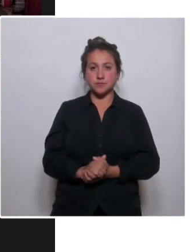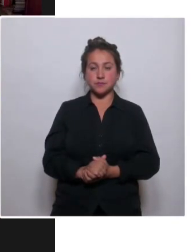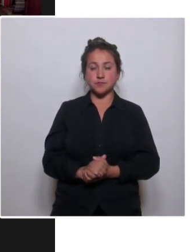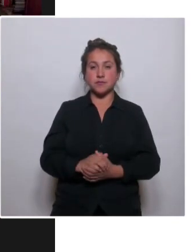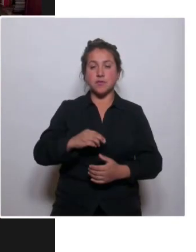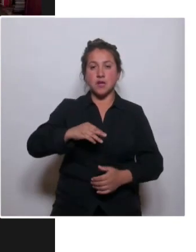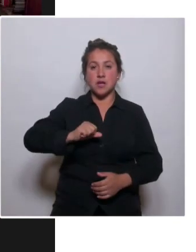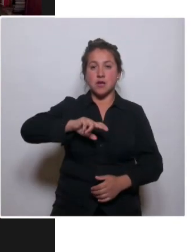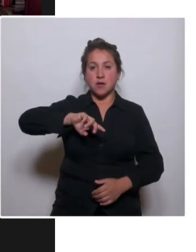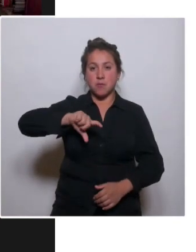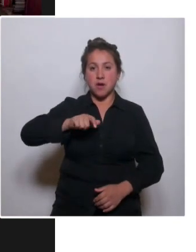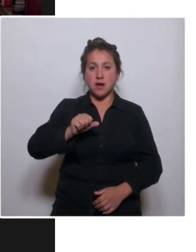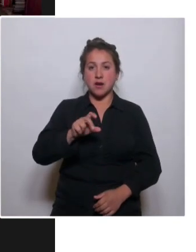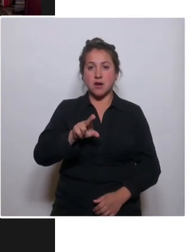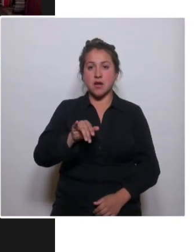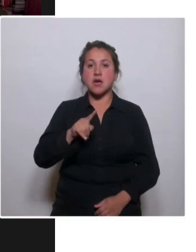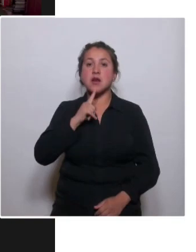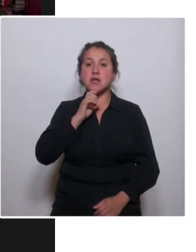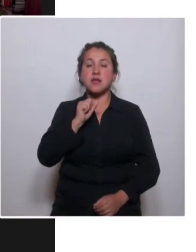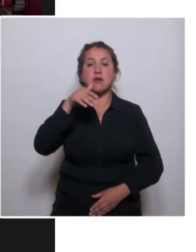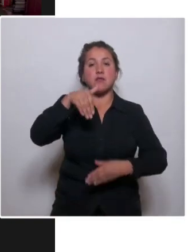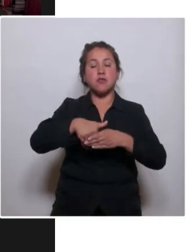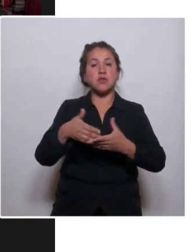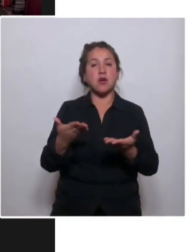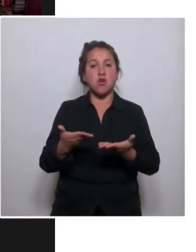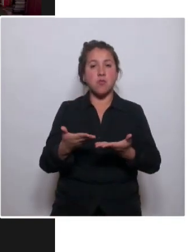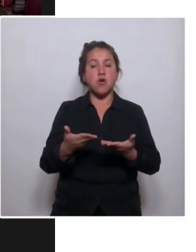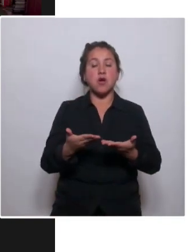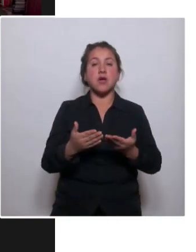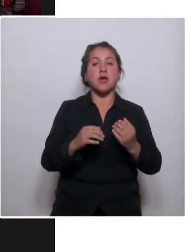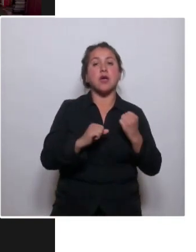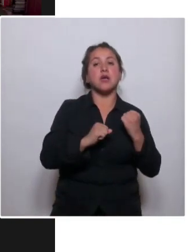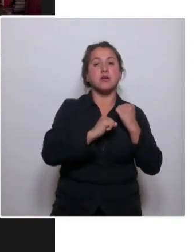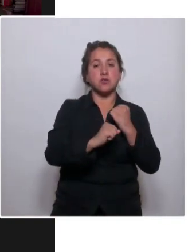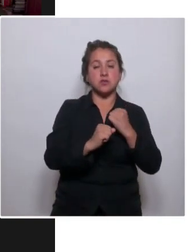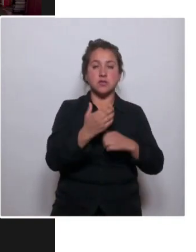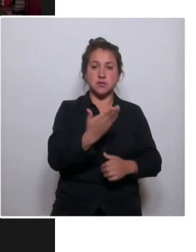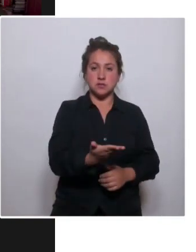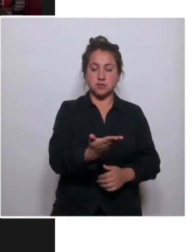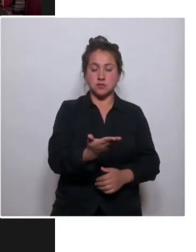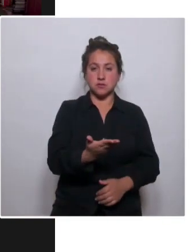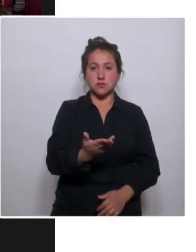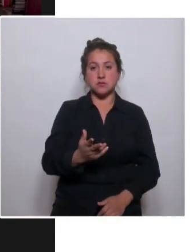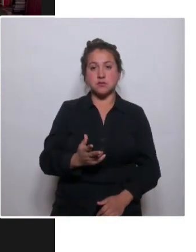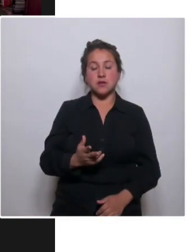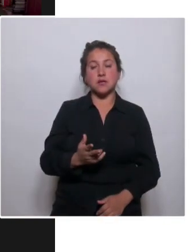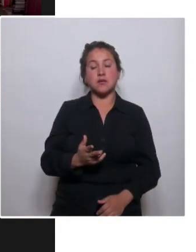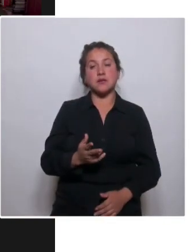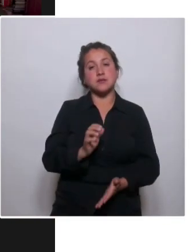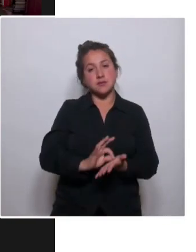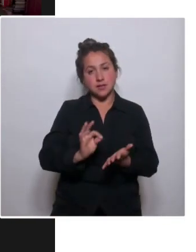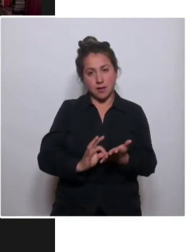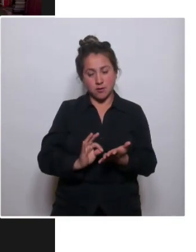Convencional Margarita Vargas, ¿cómo vota? En contra, señor secretario.